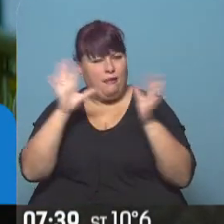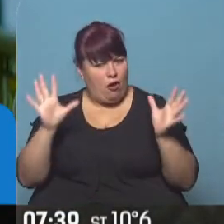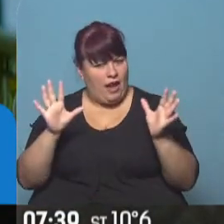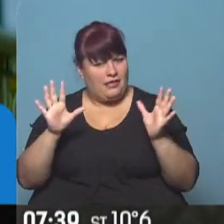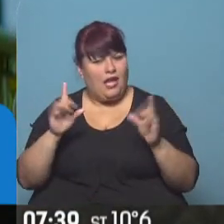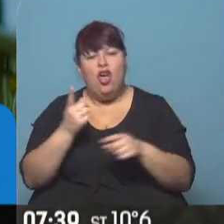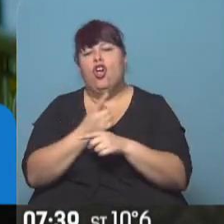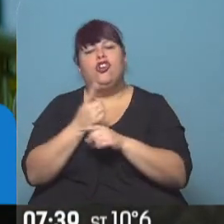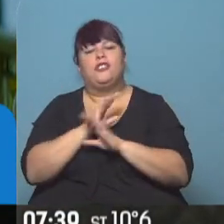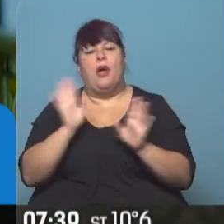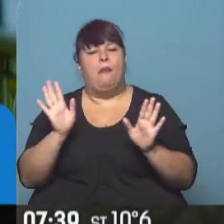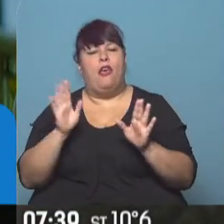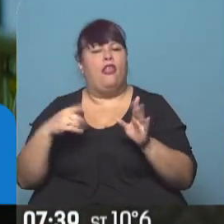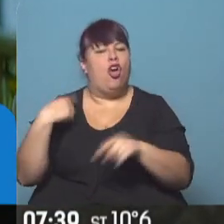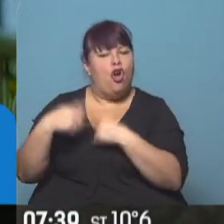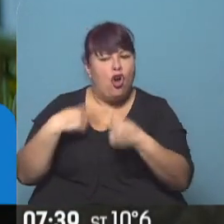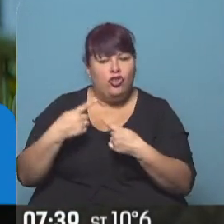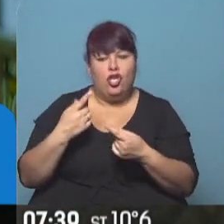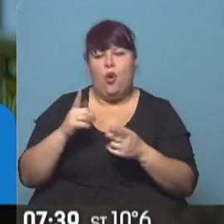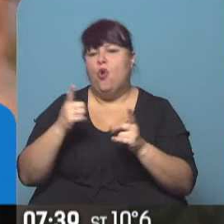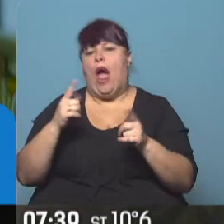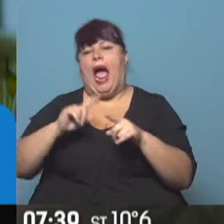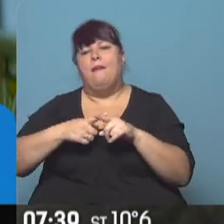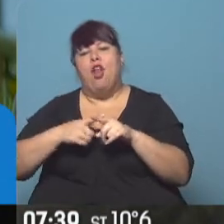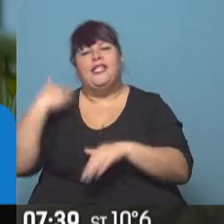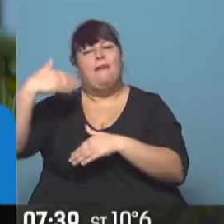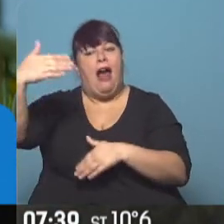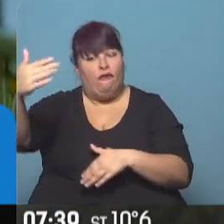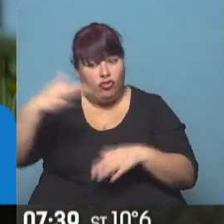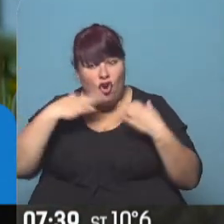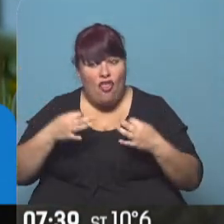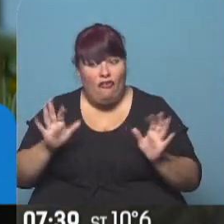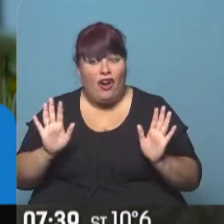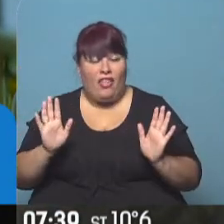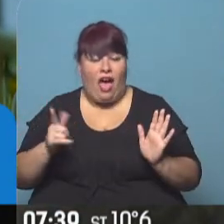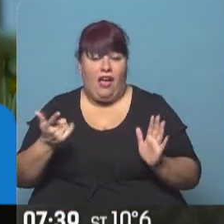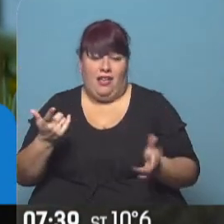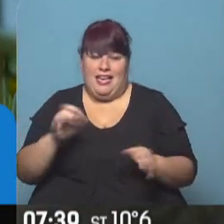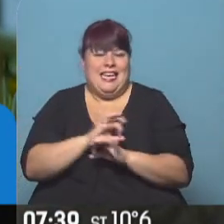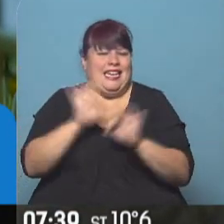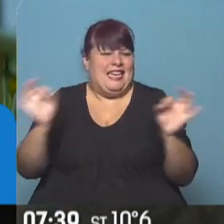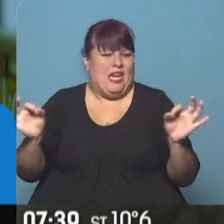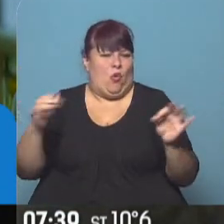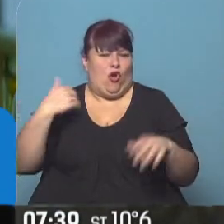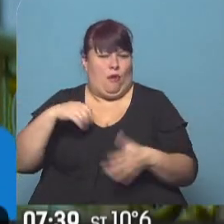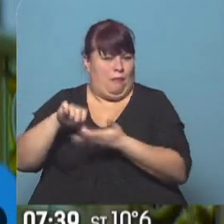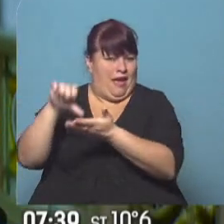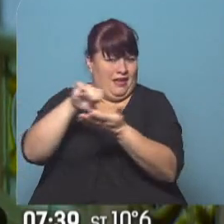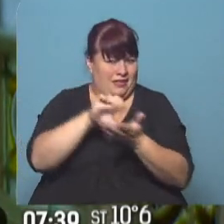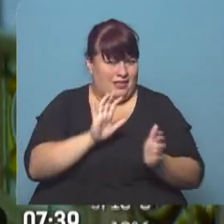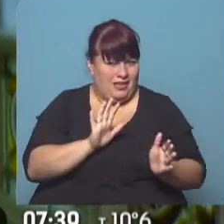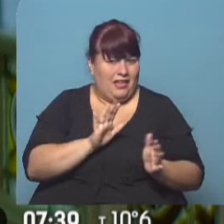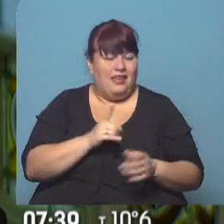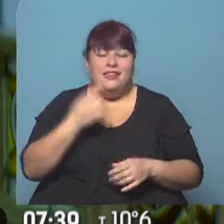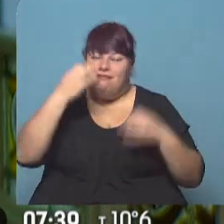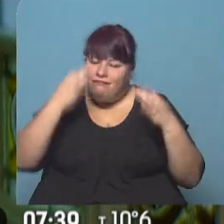no se puede avanzar y no puede haber políticas progresistas reales en ninguno de nuestros países sin